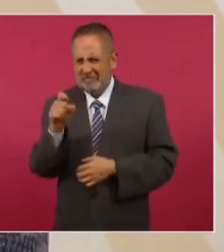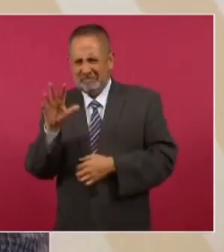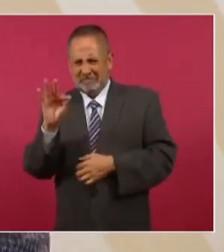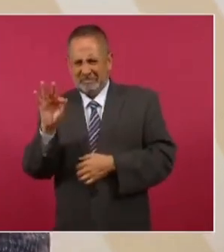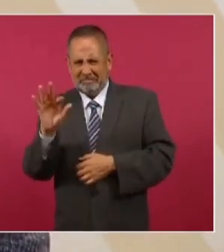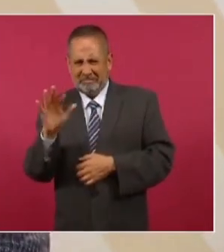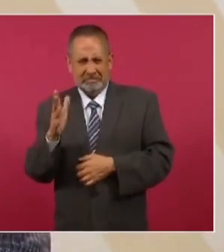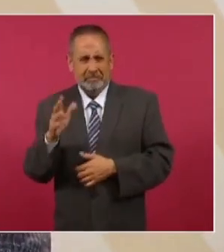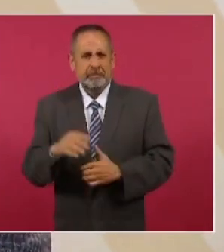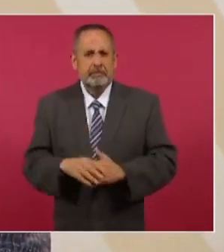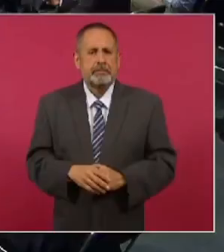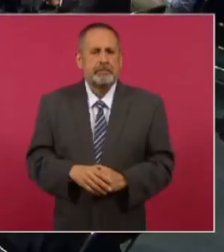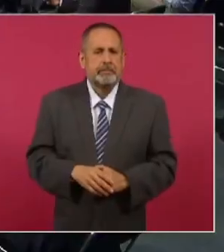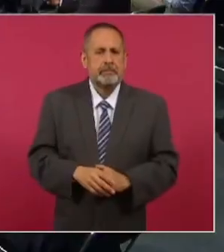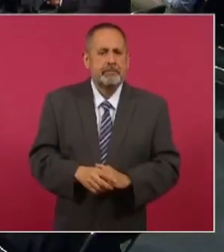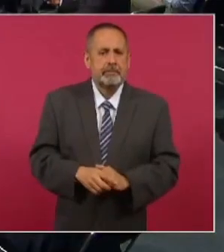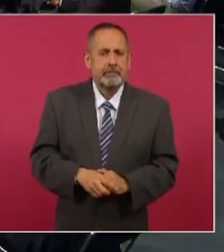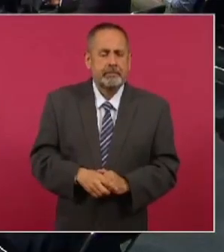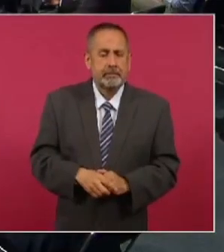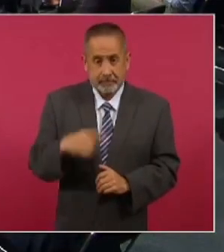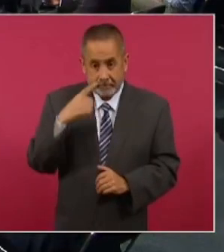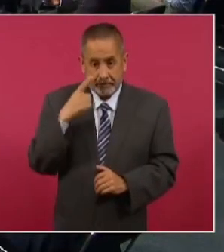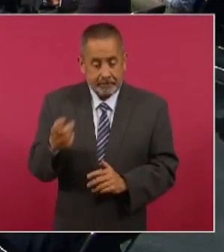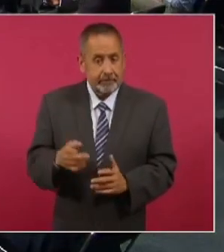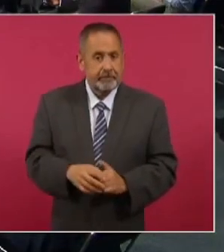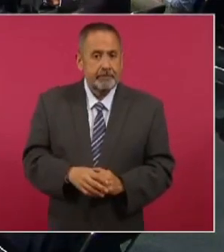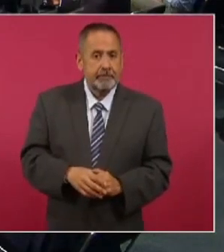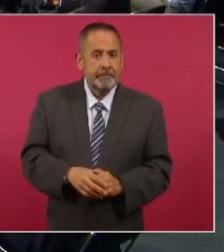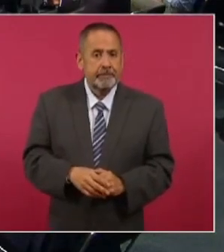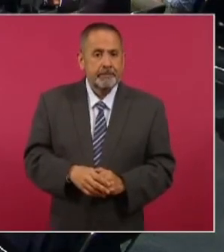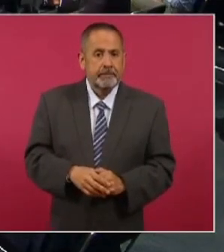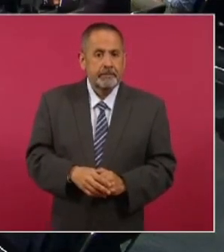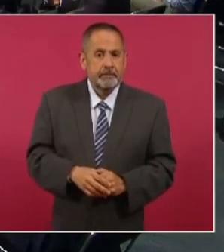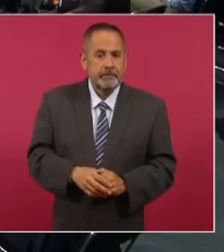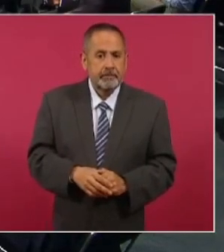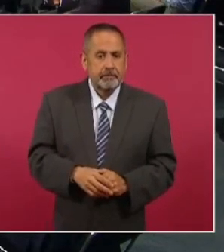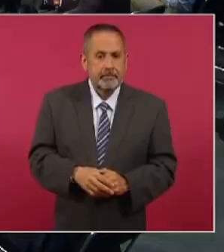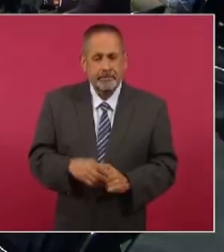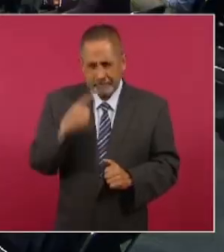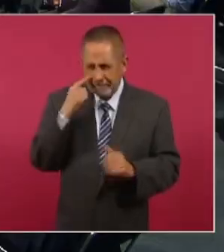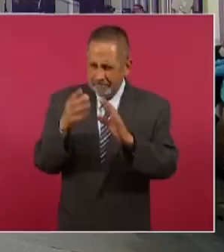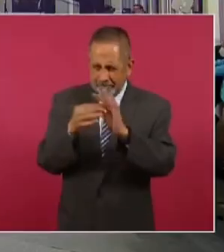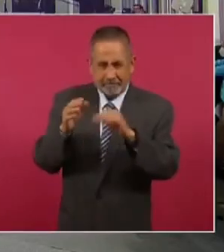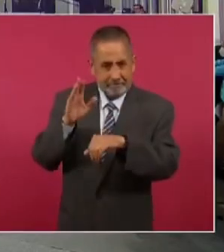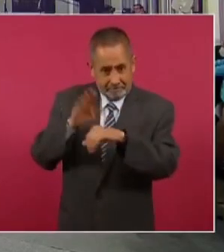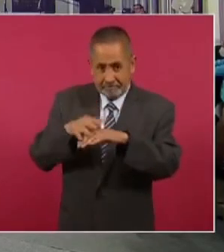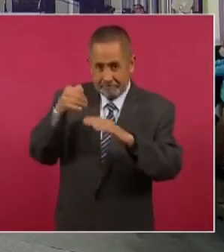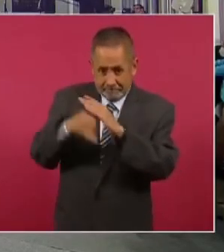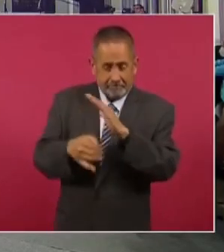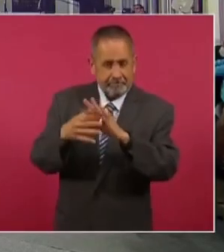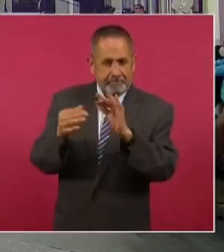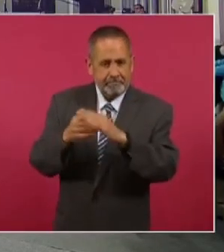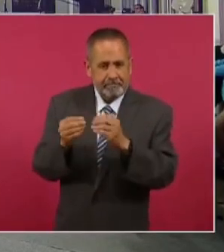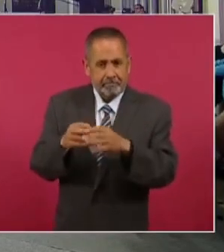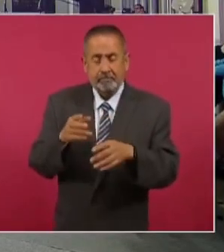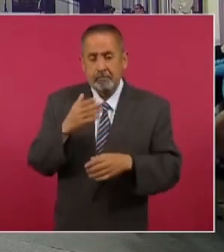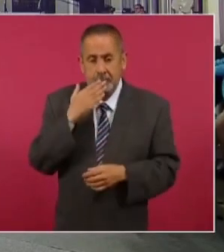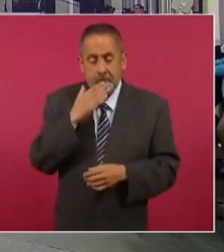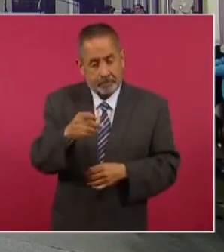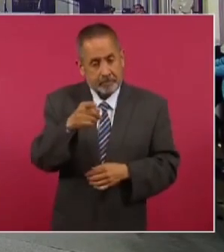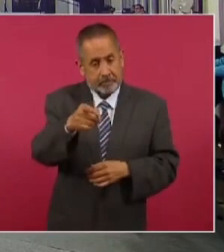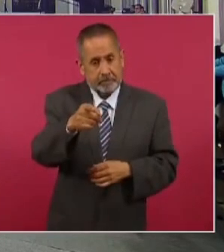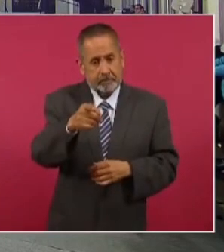140 140 bueno pero voy más todavía porque es muy buena